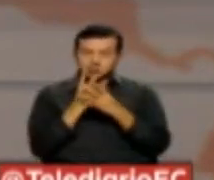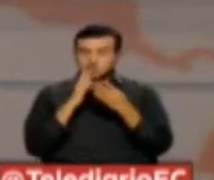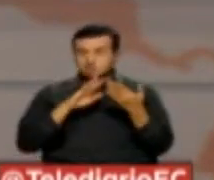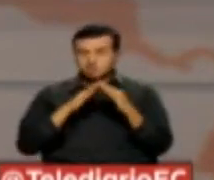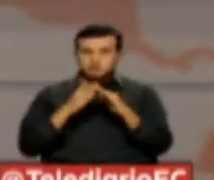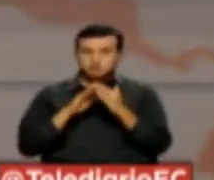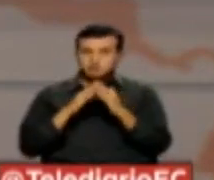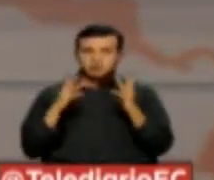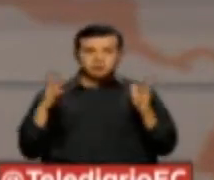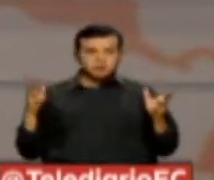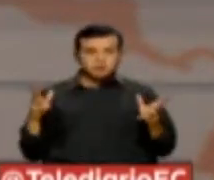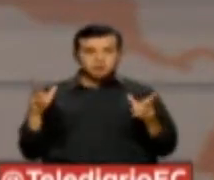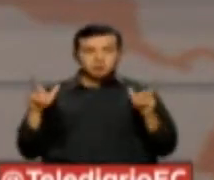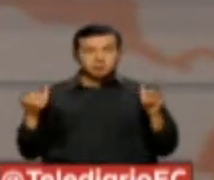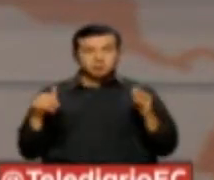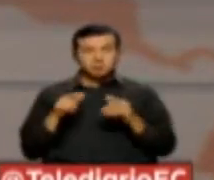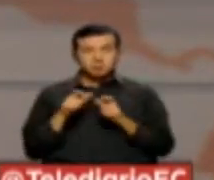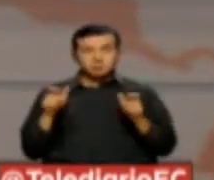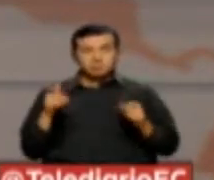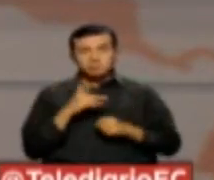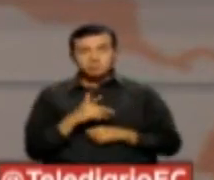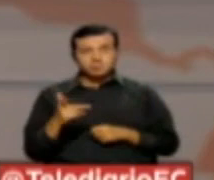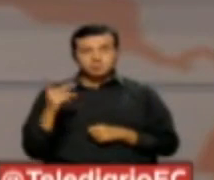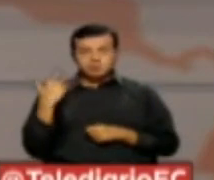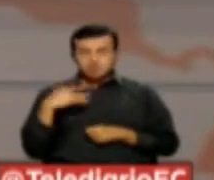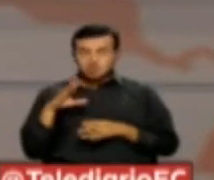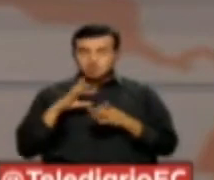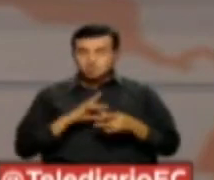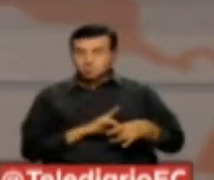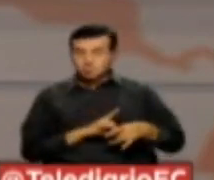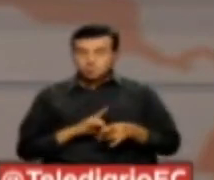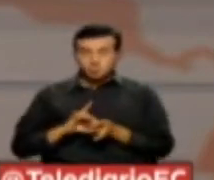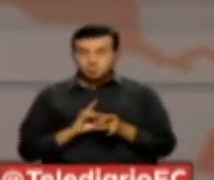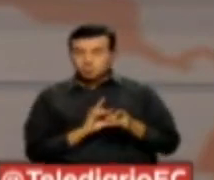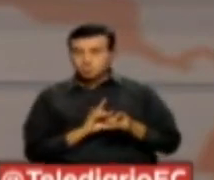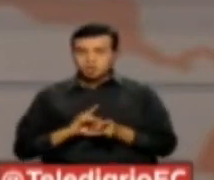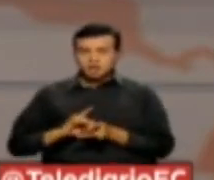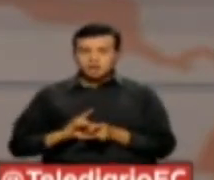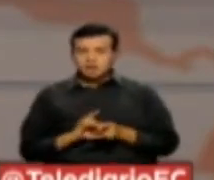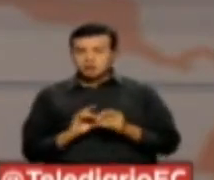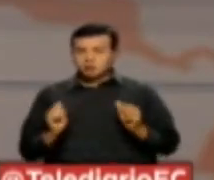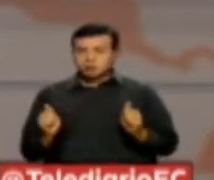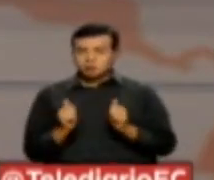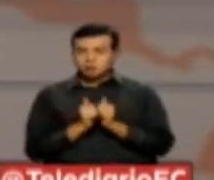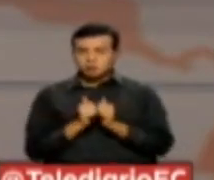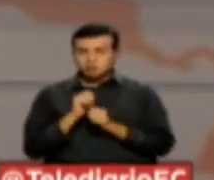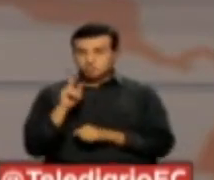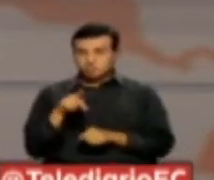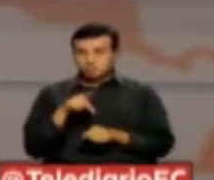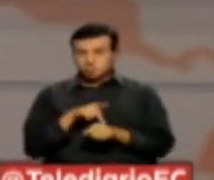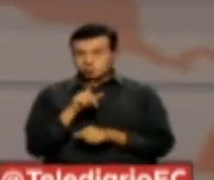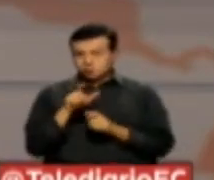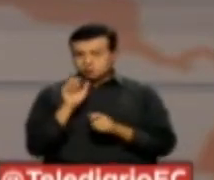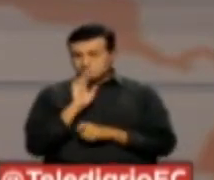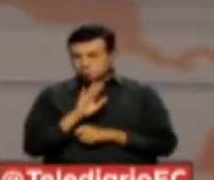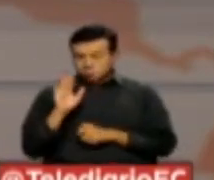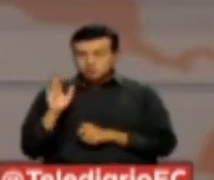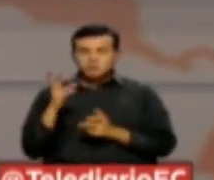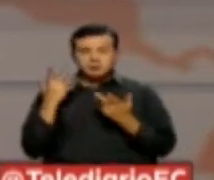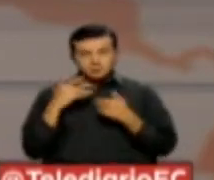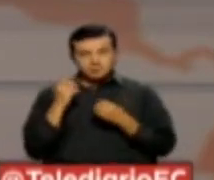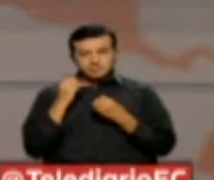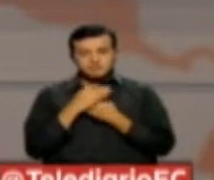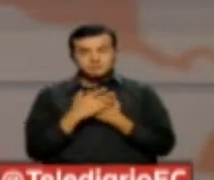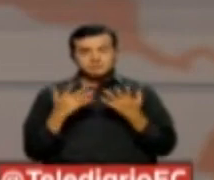comunidades acabamos de hacer la maratón del cuento junto con como otros especialistas en la materia